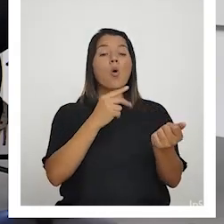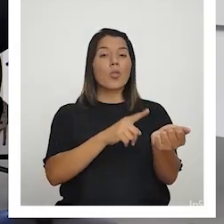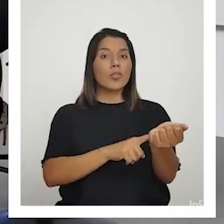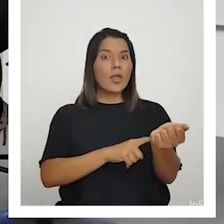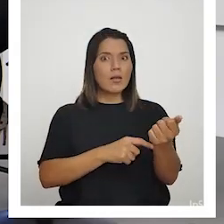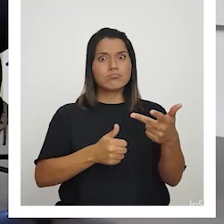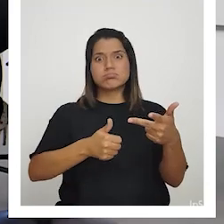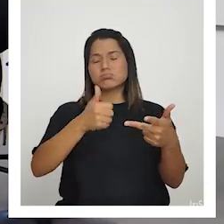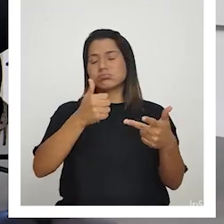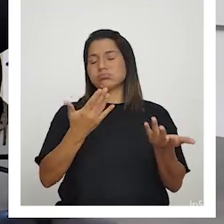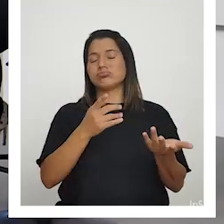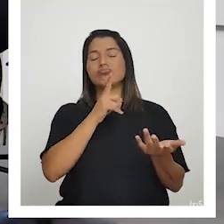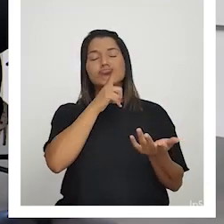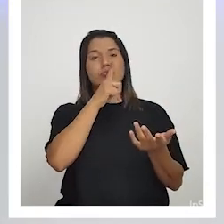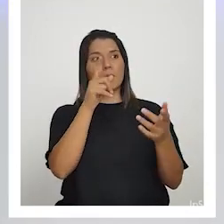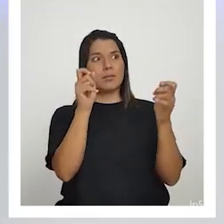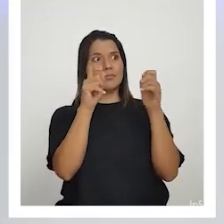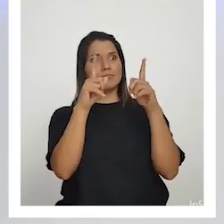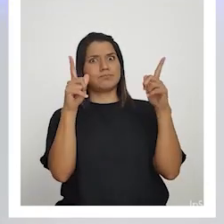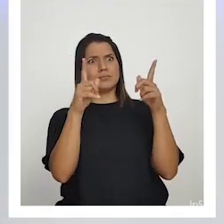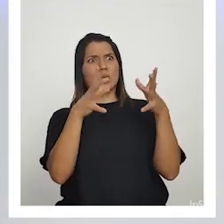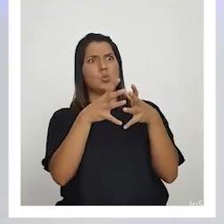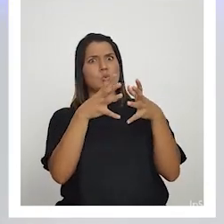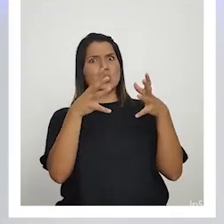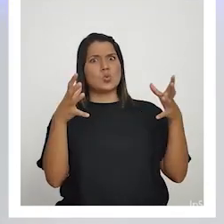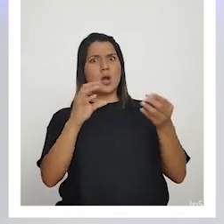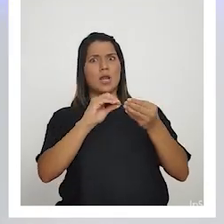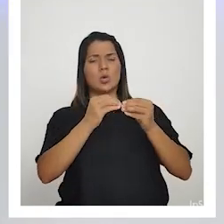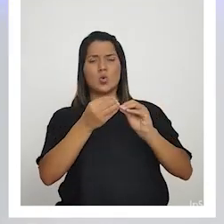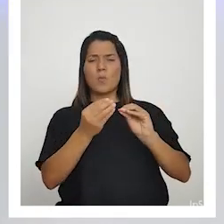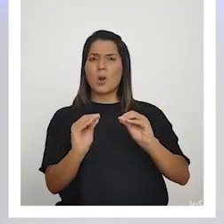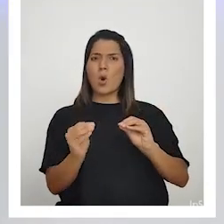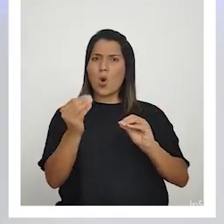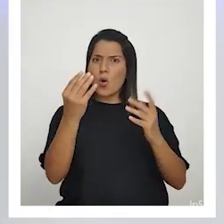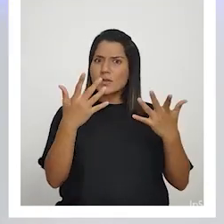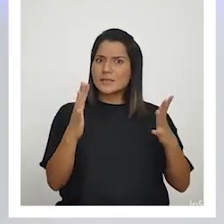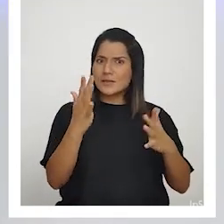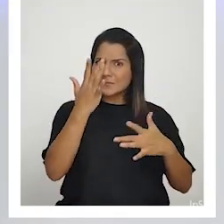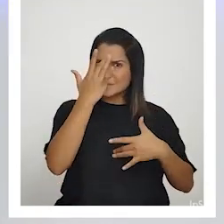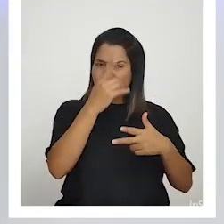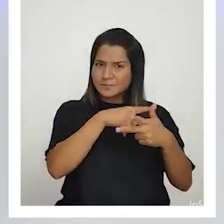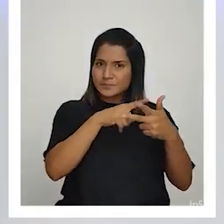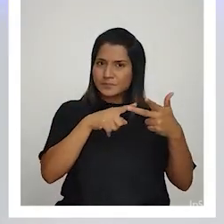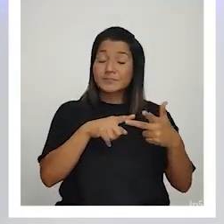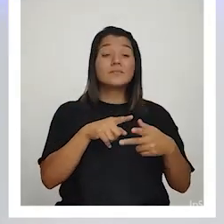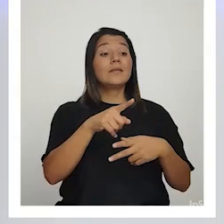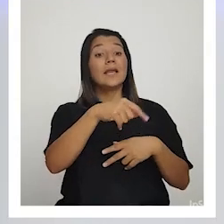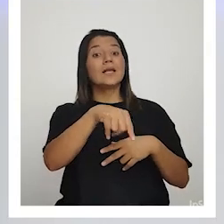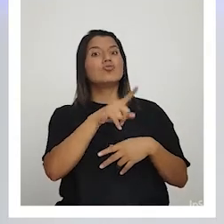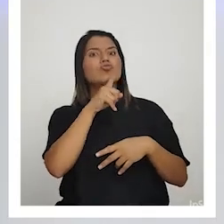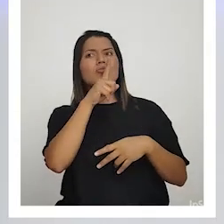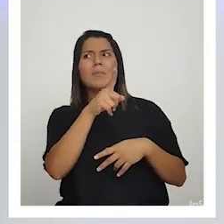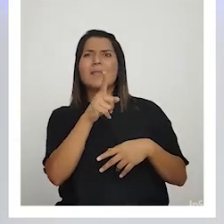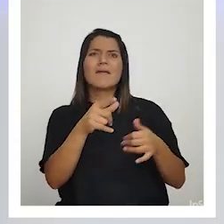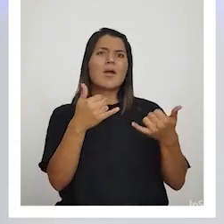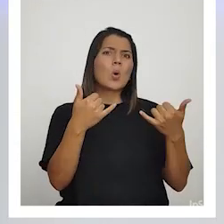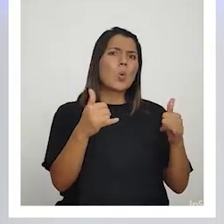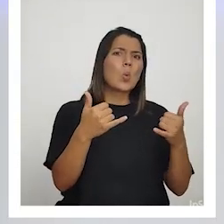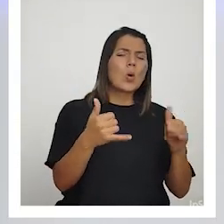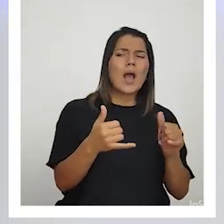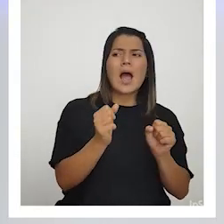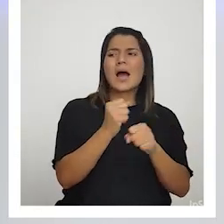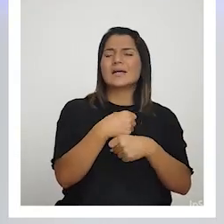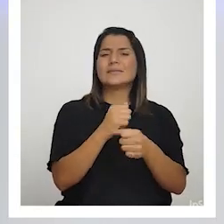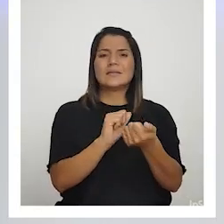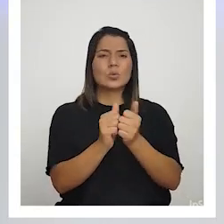ver esto en jóvenes donde ellos realmente deberían estar jugando, practicando deporte, viviendo